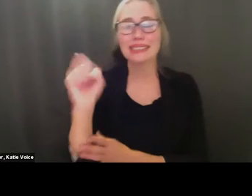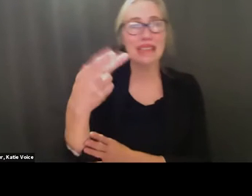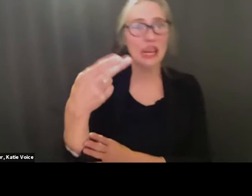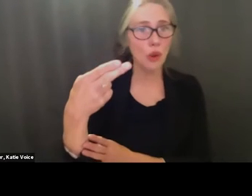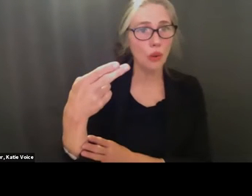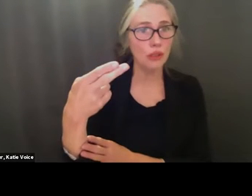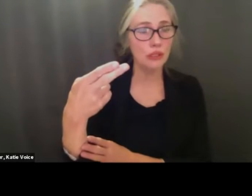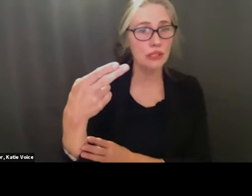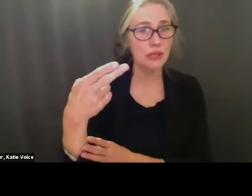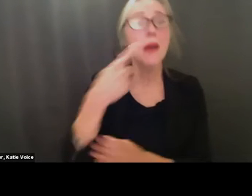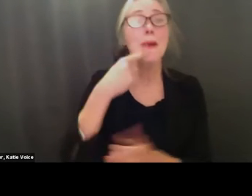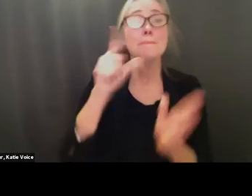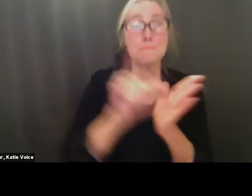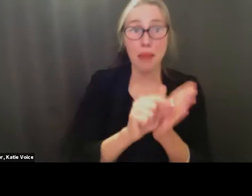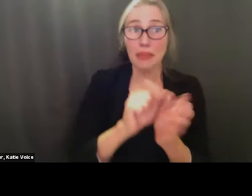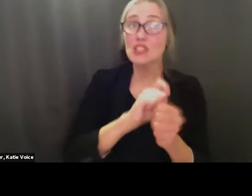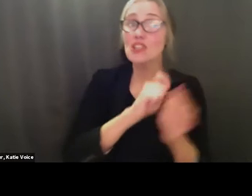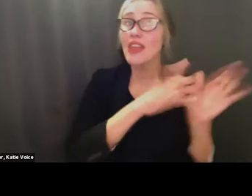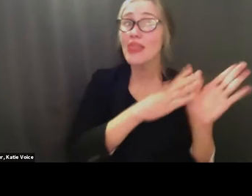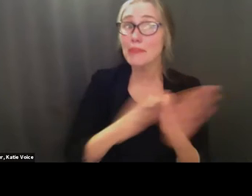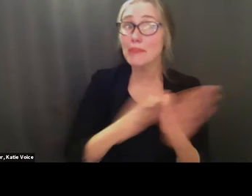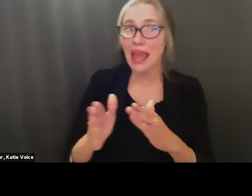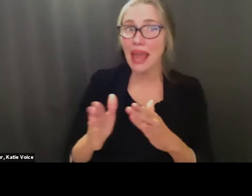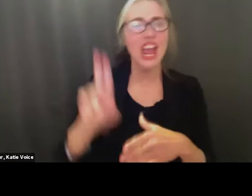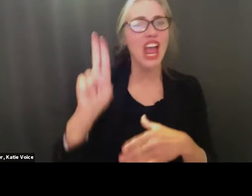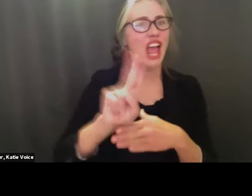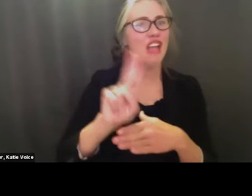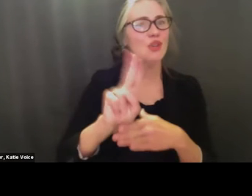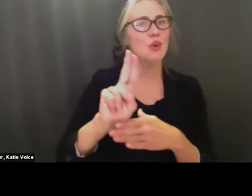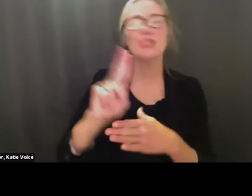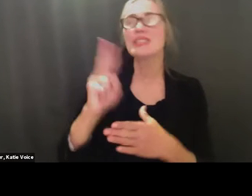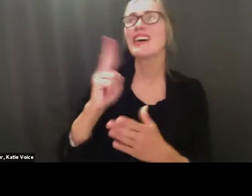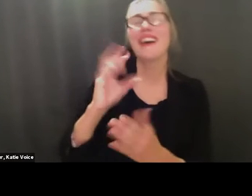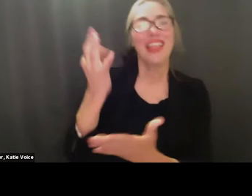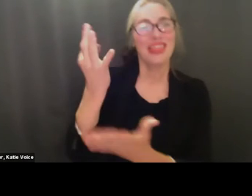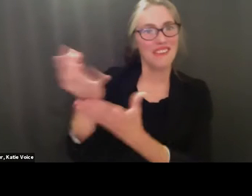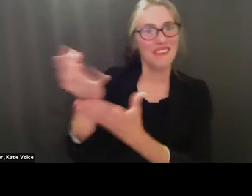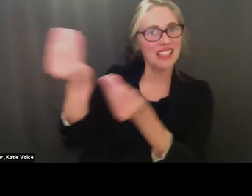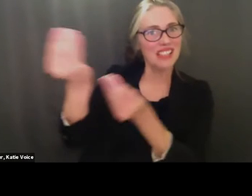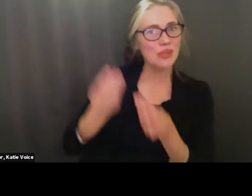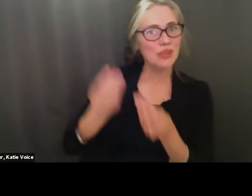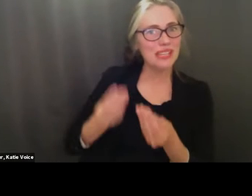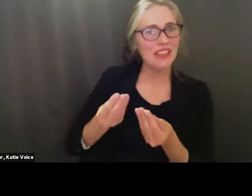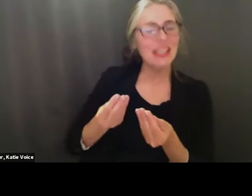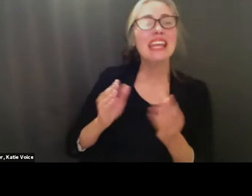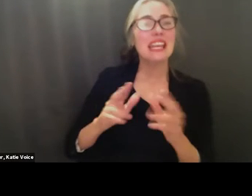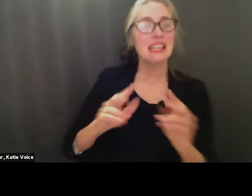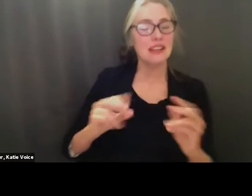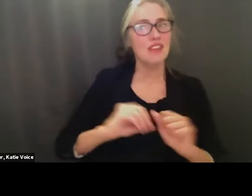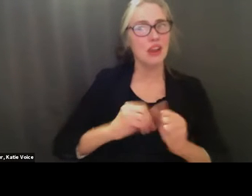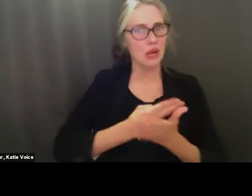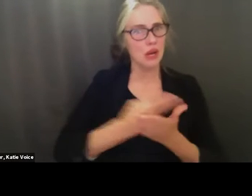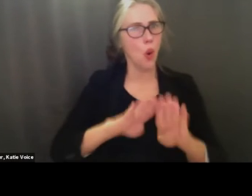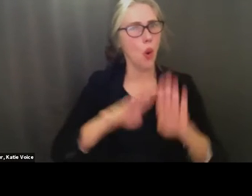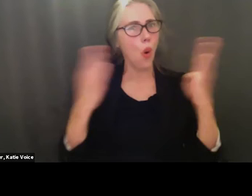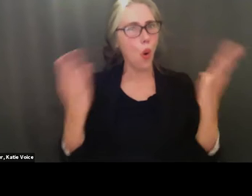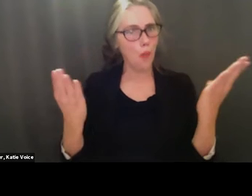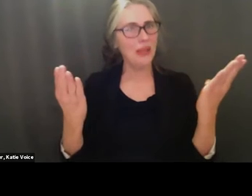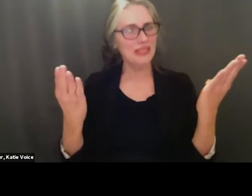todas las personas, publiquen el plan y hagan uso de estos fondos de la forma más honesta y transparente. Muchas